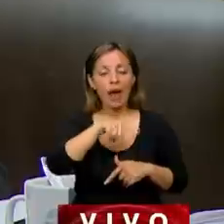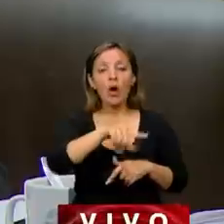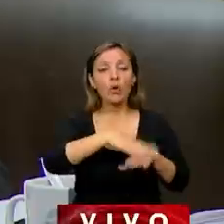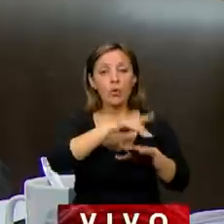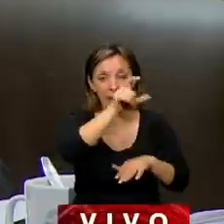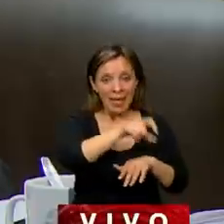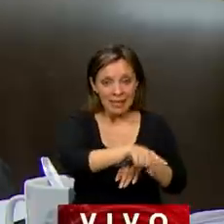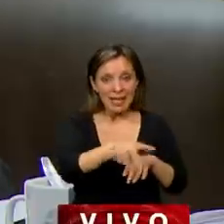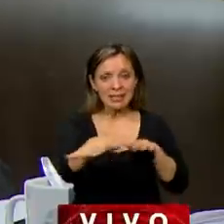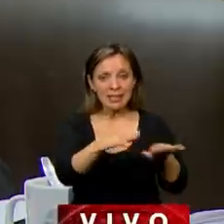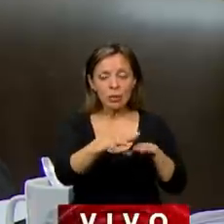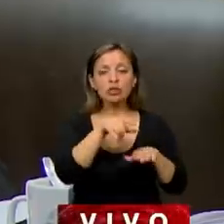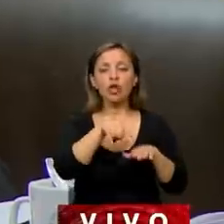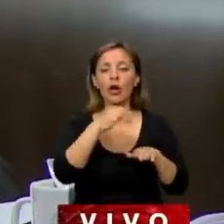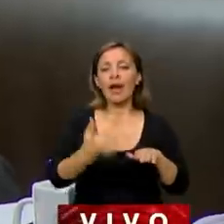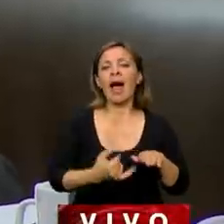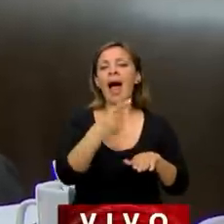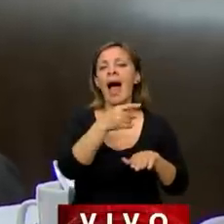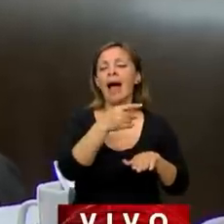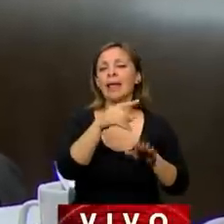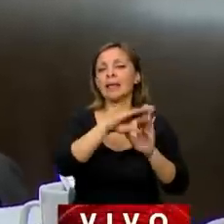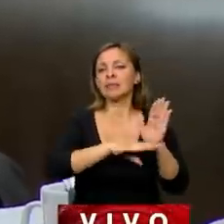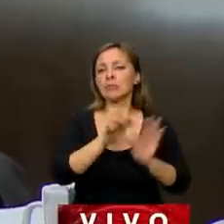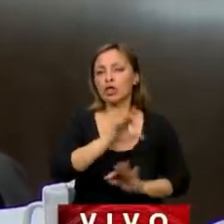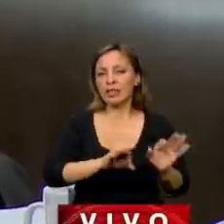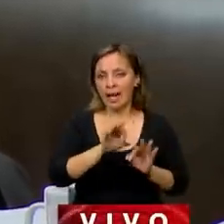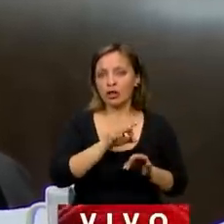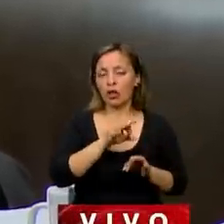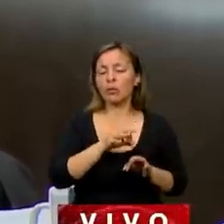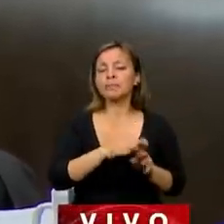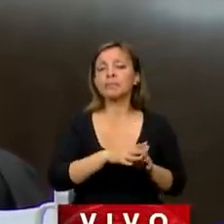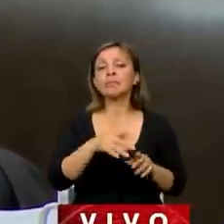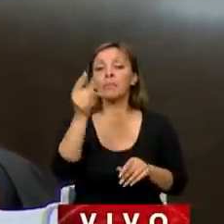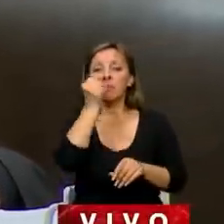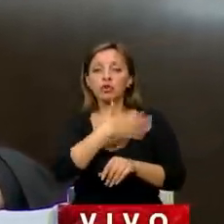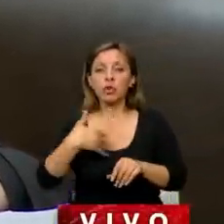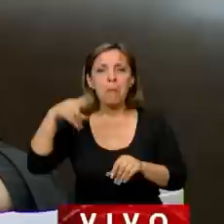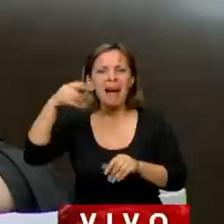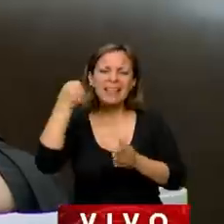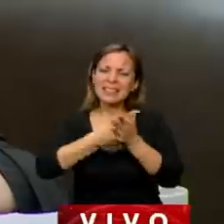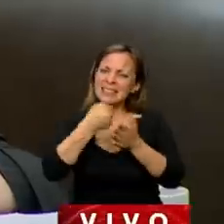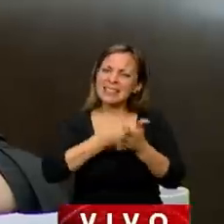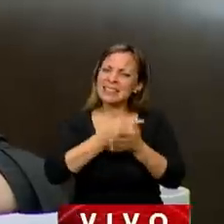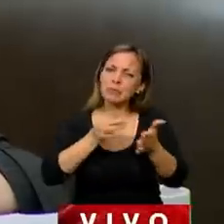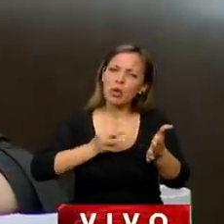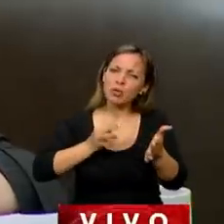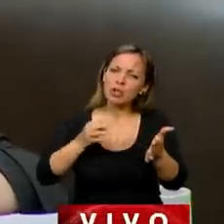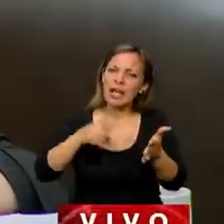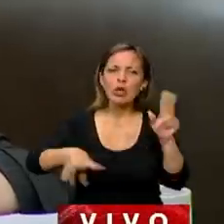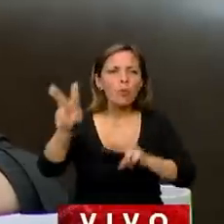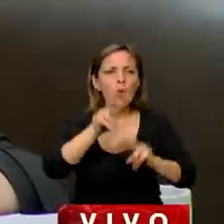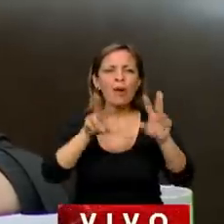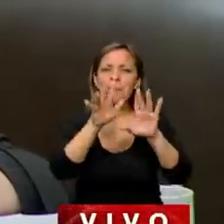de armas. Y sus papás trabajan hace muchos años en la pacificación de la sociedad. Y me parece